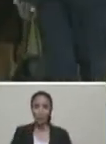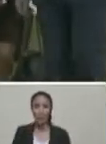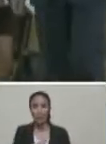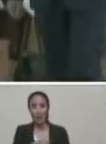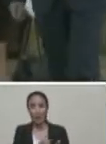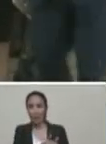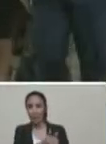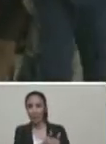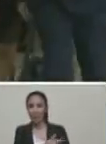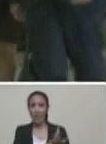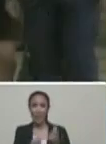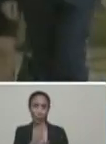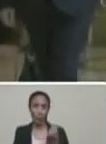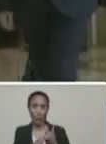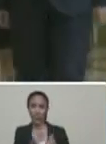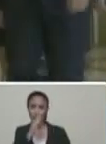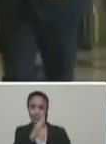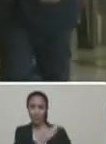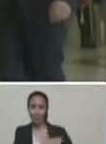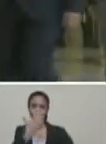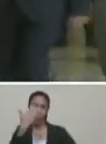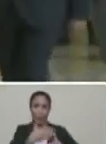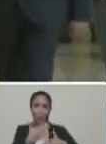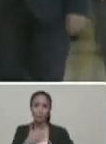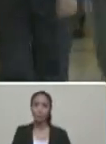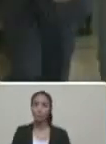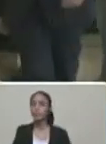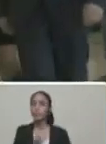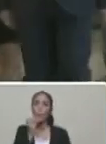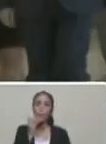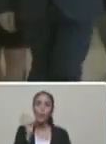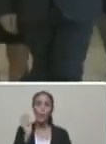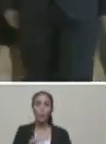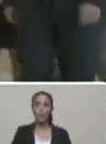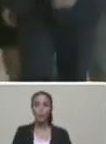persecución financiera diaria, por ejemplo, les digo,